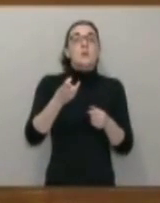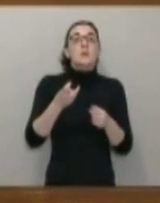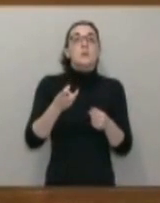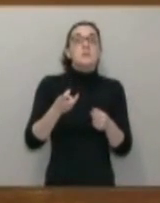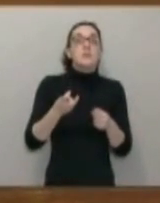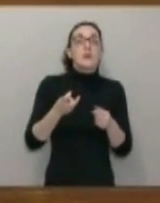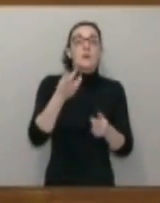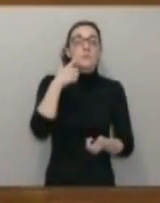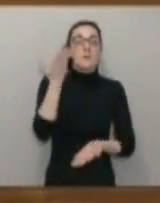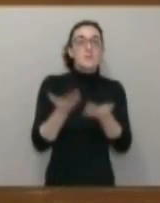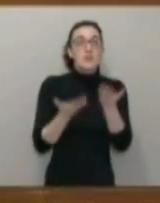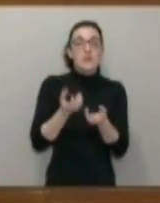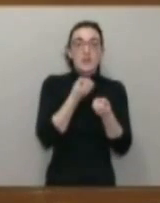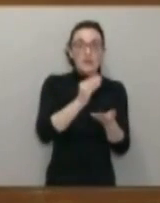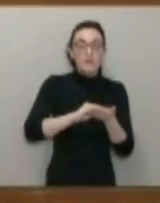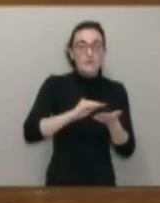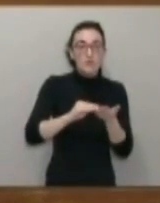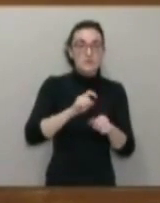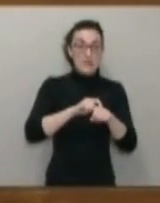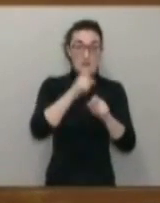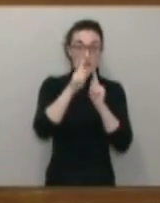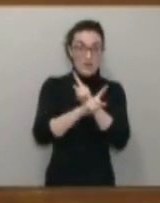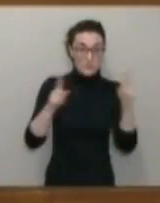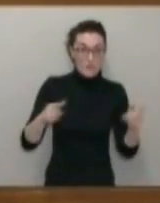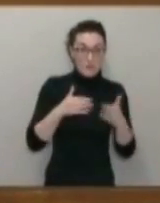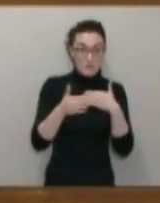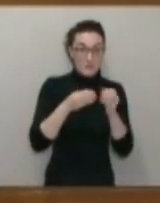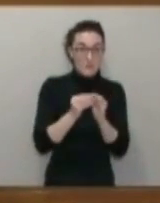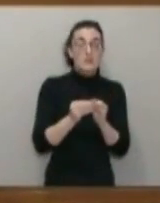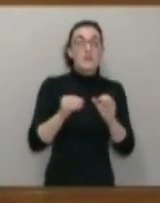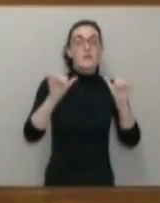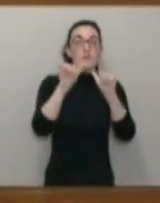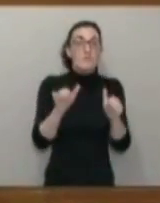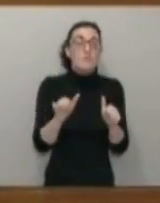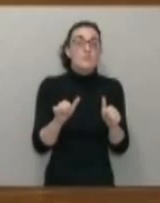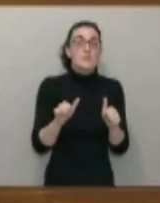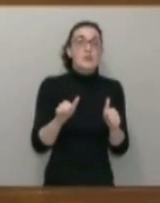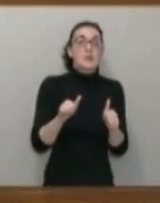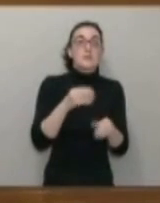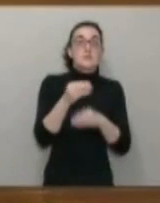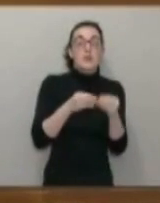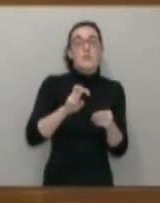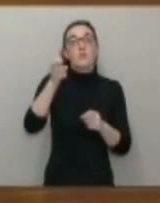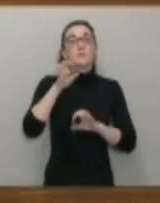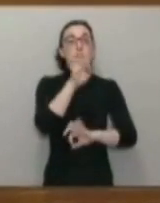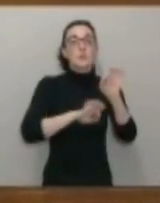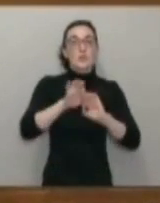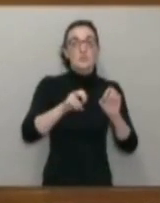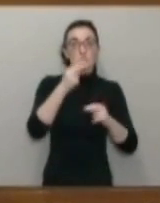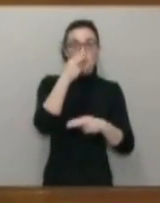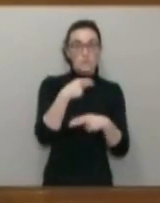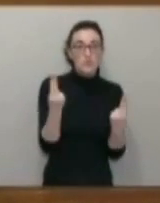podría valorar los informes de carácter anual que el CES elabora, similares en fondo y forma a los que se elaboran en otros organismos, tanto